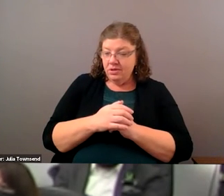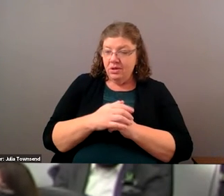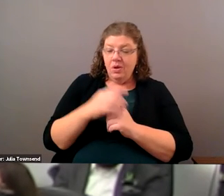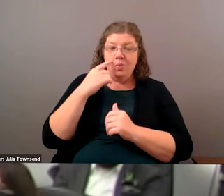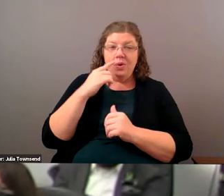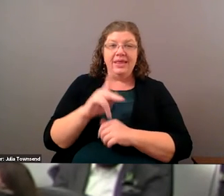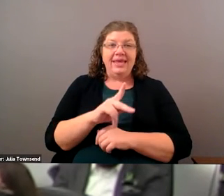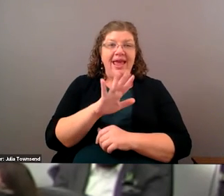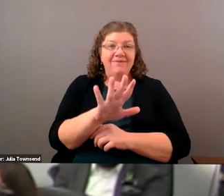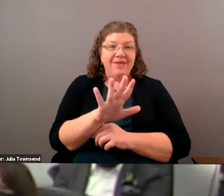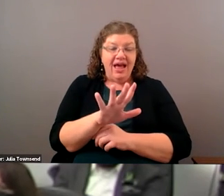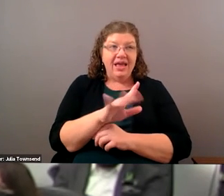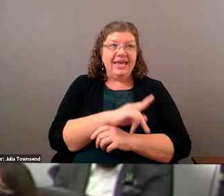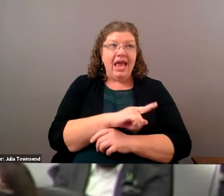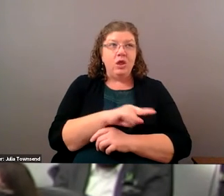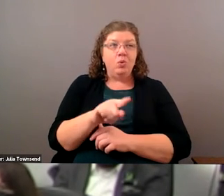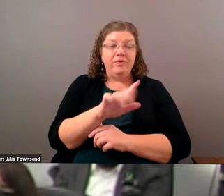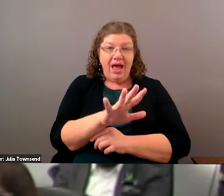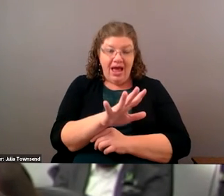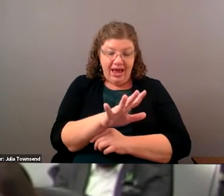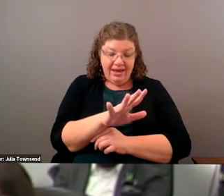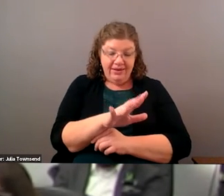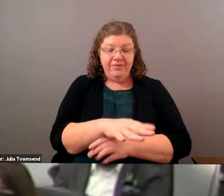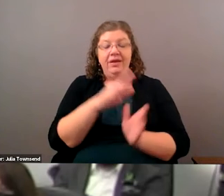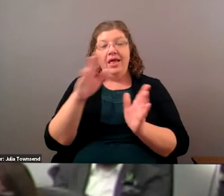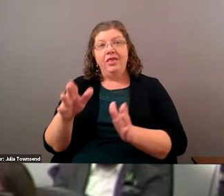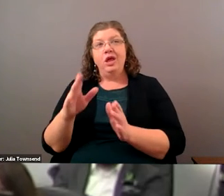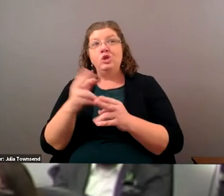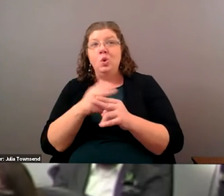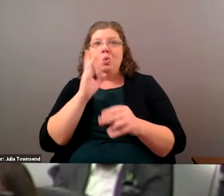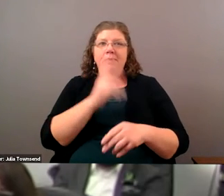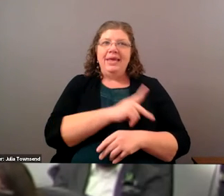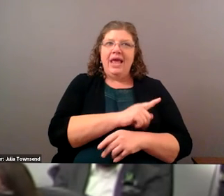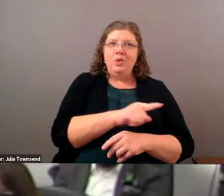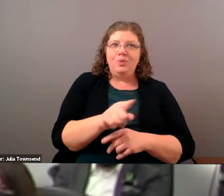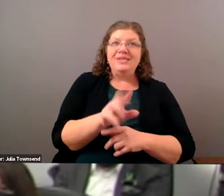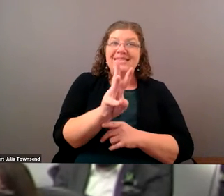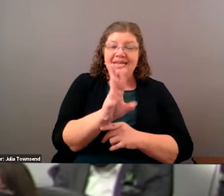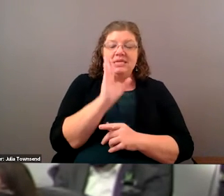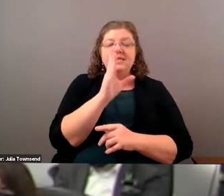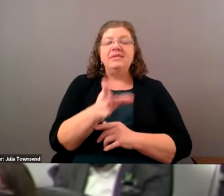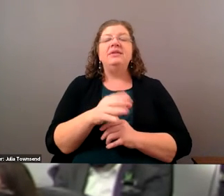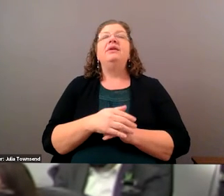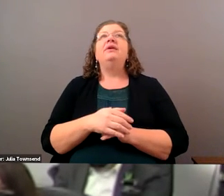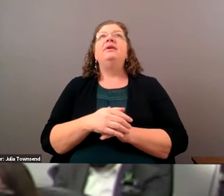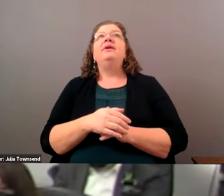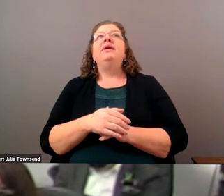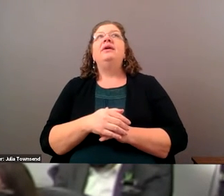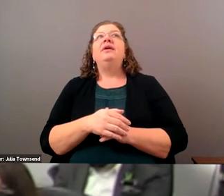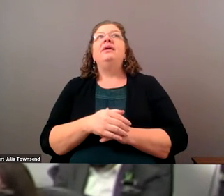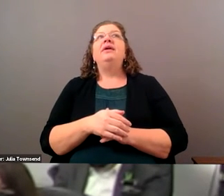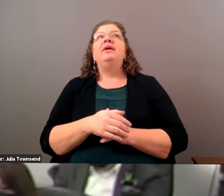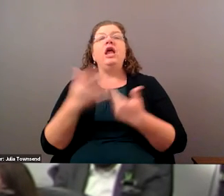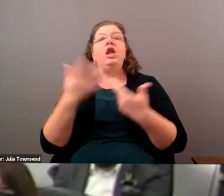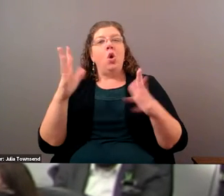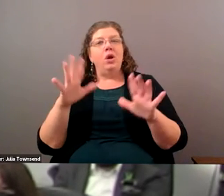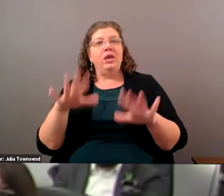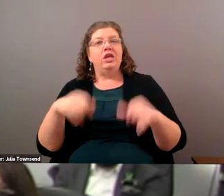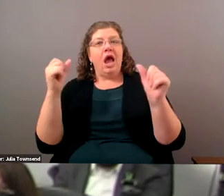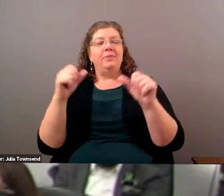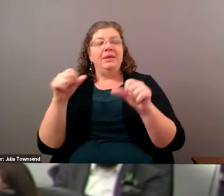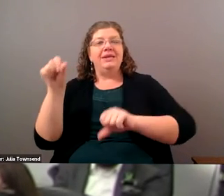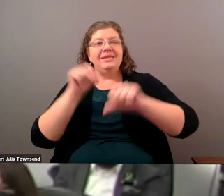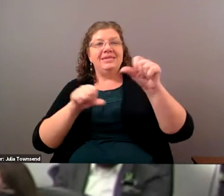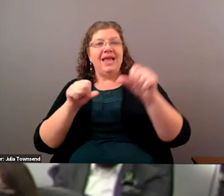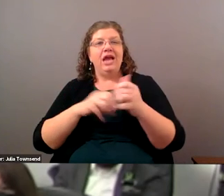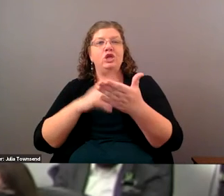y lo que ojalá pronto sea de grado 6 y que ya se ha adoptado el programa académico de